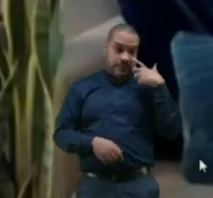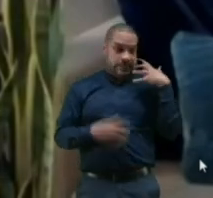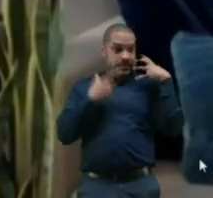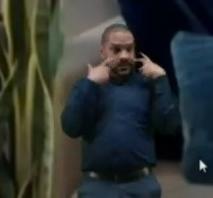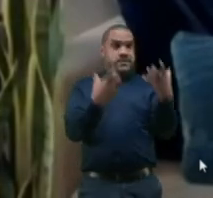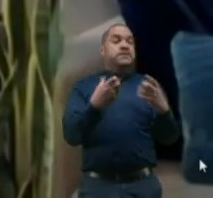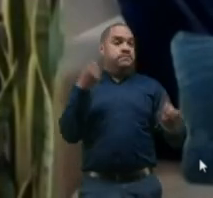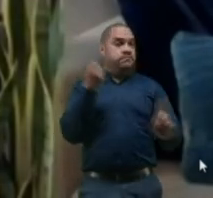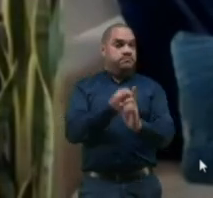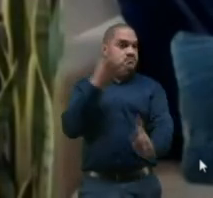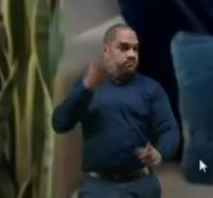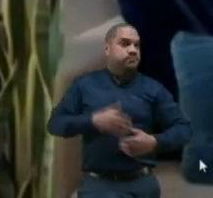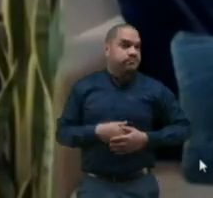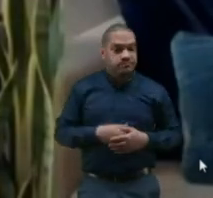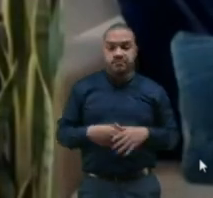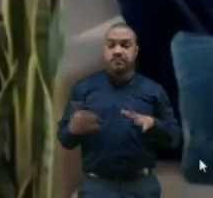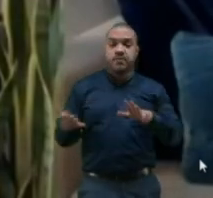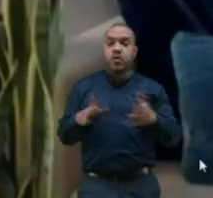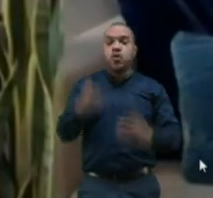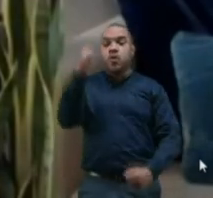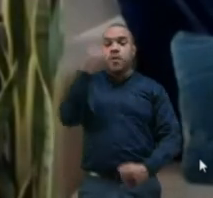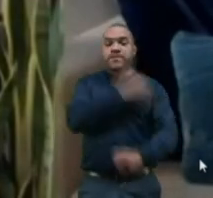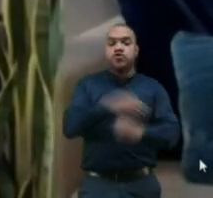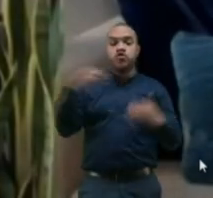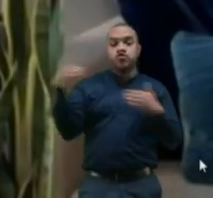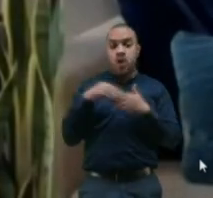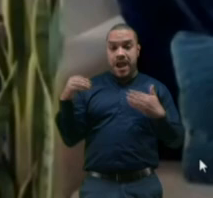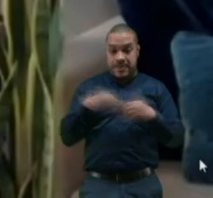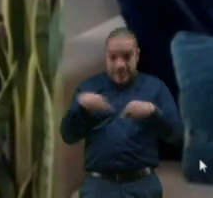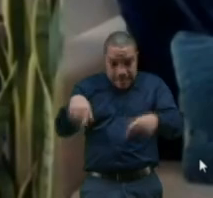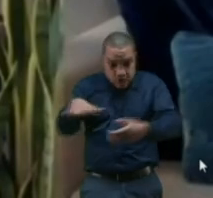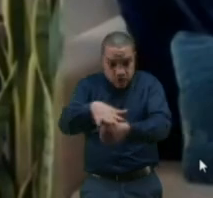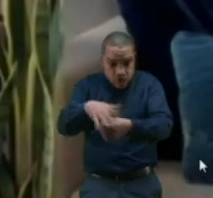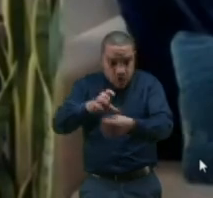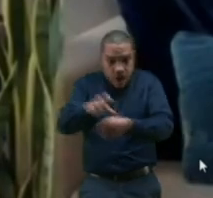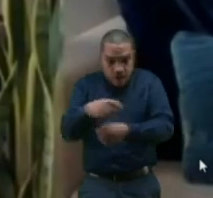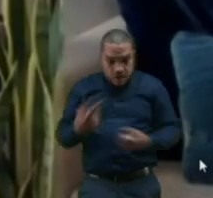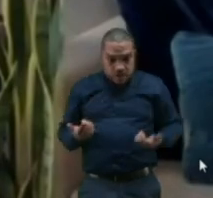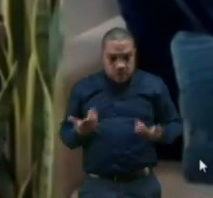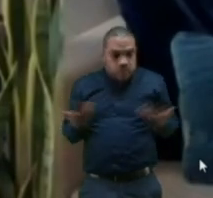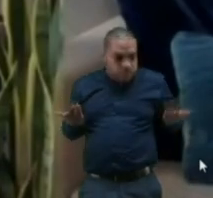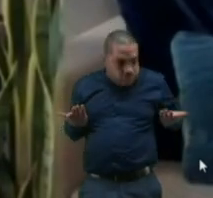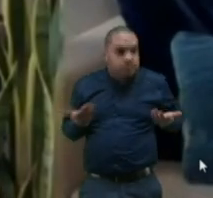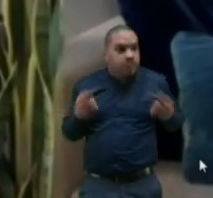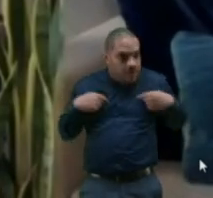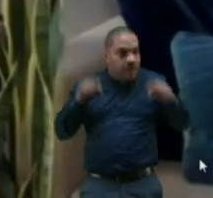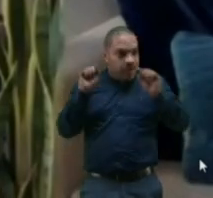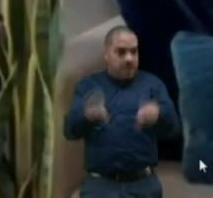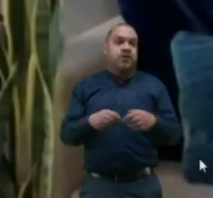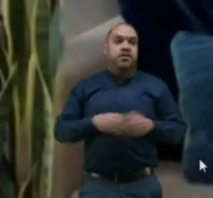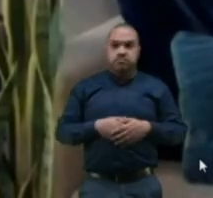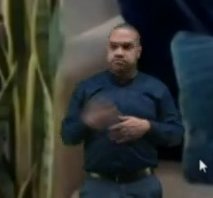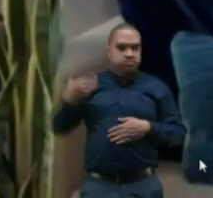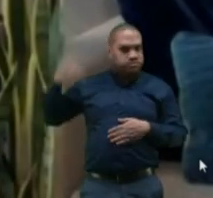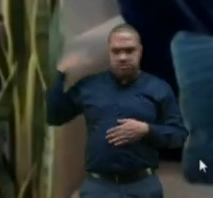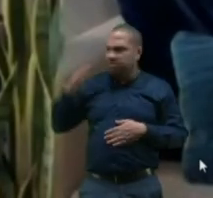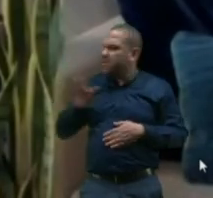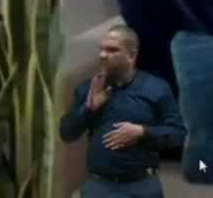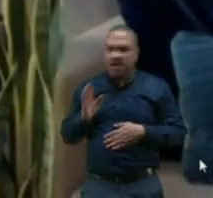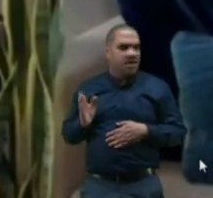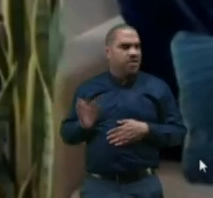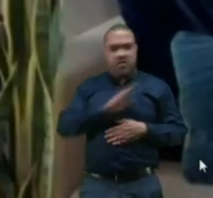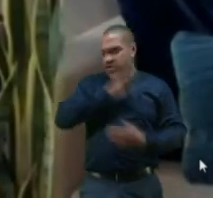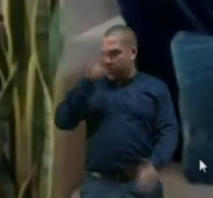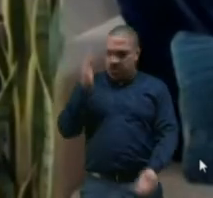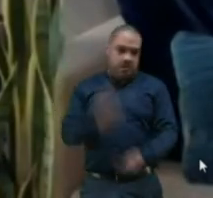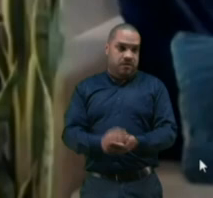va a levantar más de un millón de dólares a nivel local en panamá nunca antes nadie lo voy a podido hacer y después